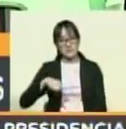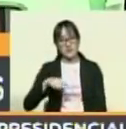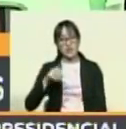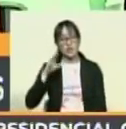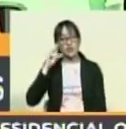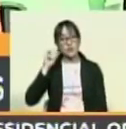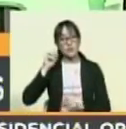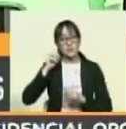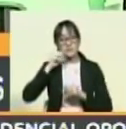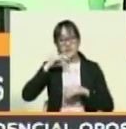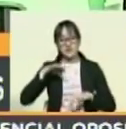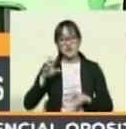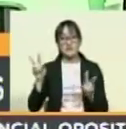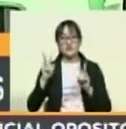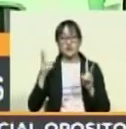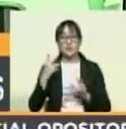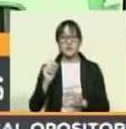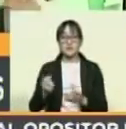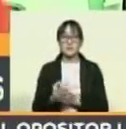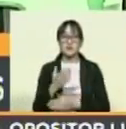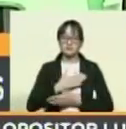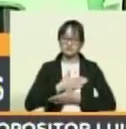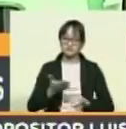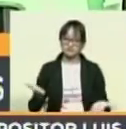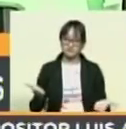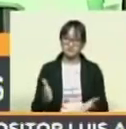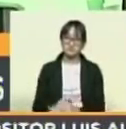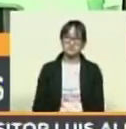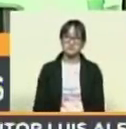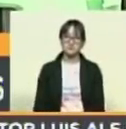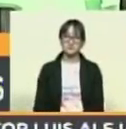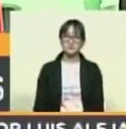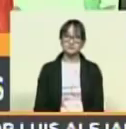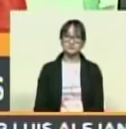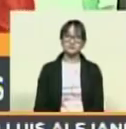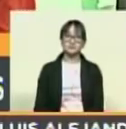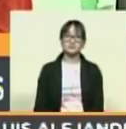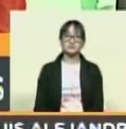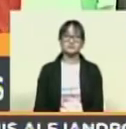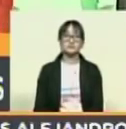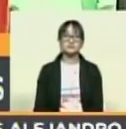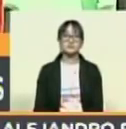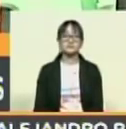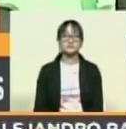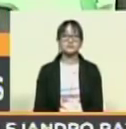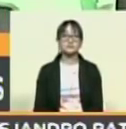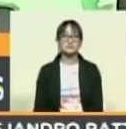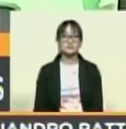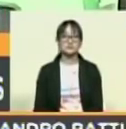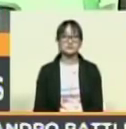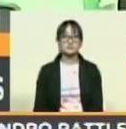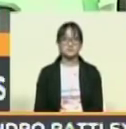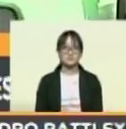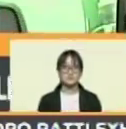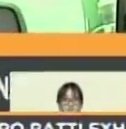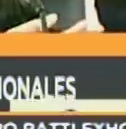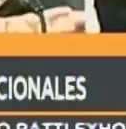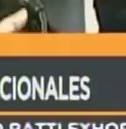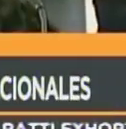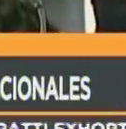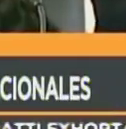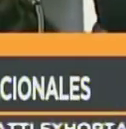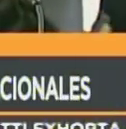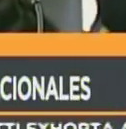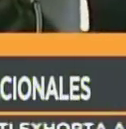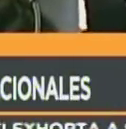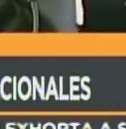victoria del 20 de mayo. Estoy a la orden de ustedes. Bien, buenas tardes. Iniciamos la ronda de preguntas de los